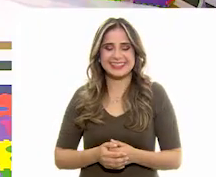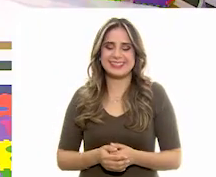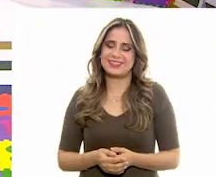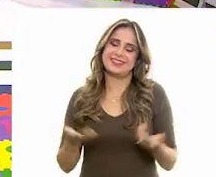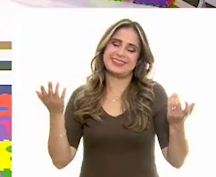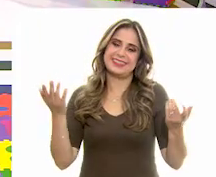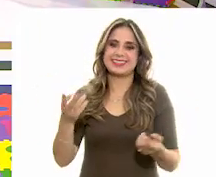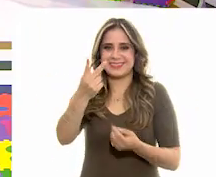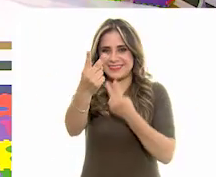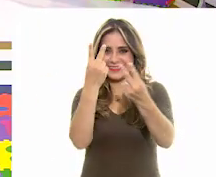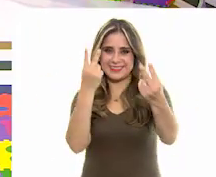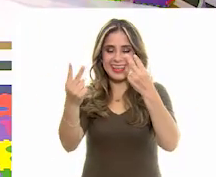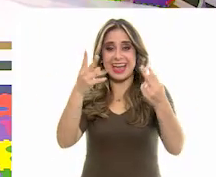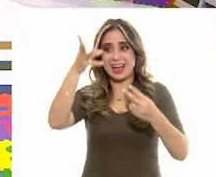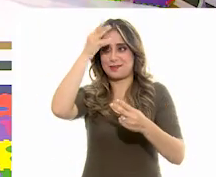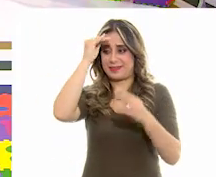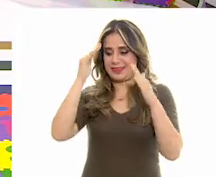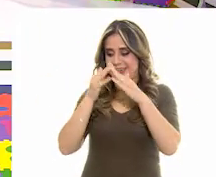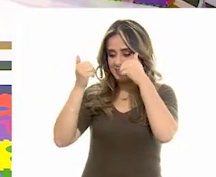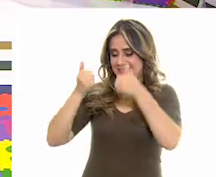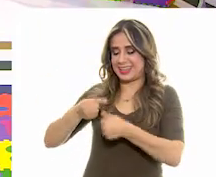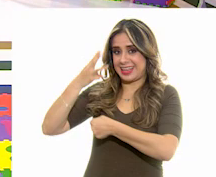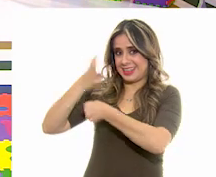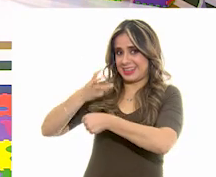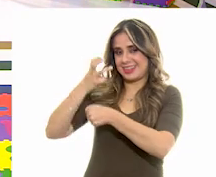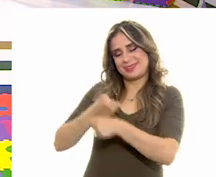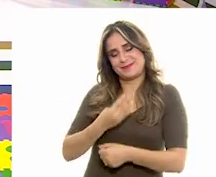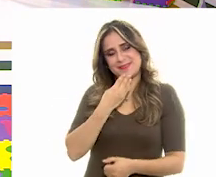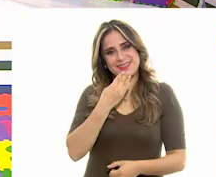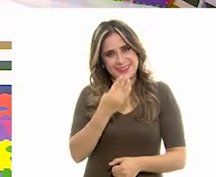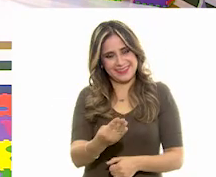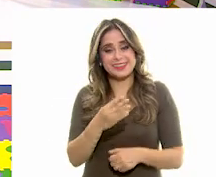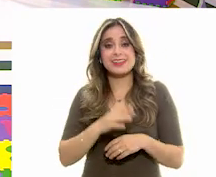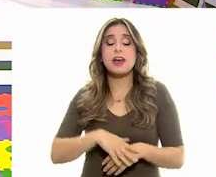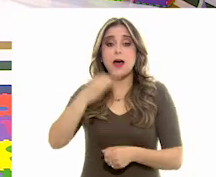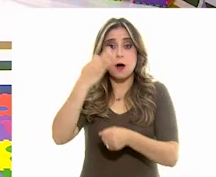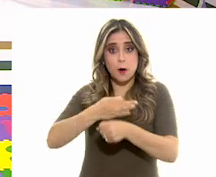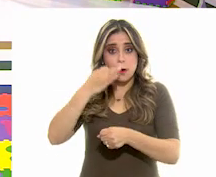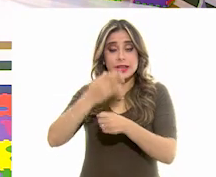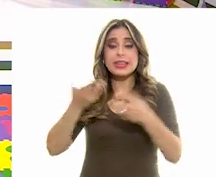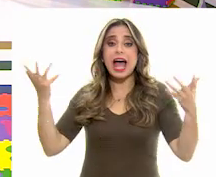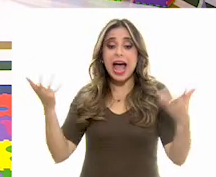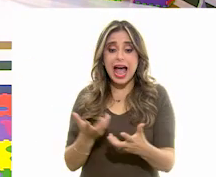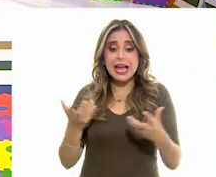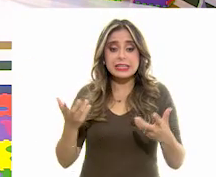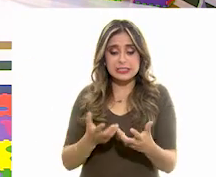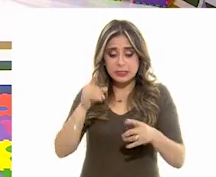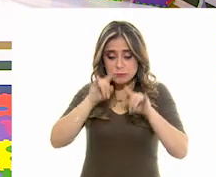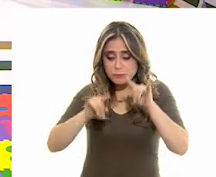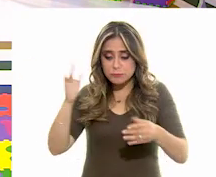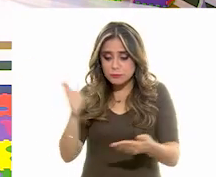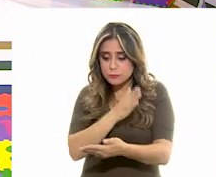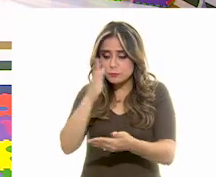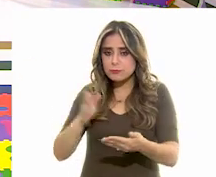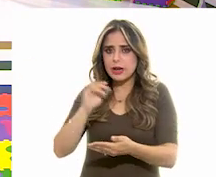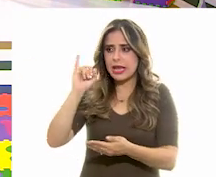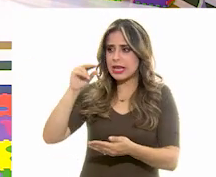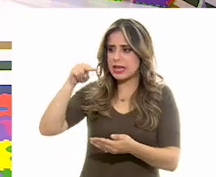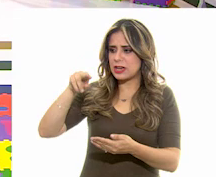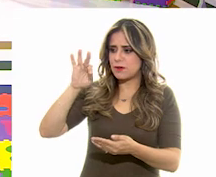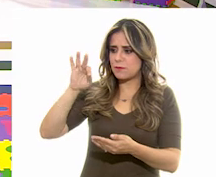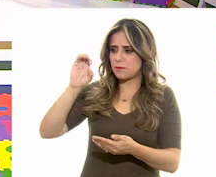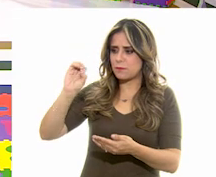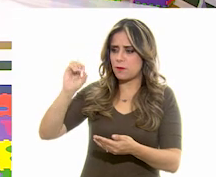¡Qué bueno que ya llegaron aquí a Aprende en Casa 3! El día de hoy vamos a hacer un álbum de infografías. ¡Infografías! Suena